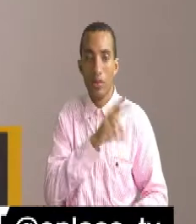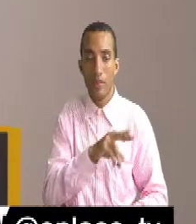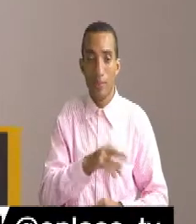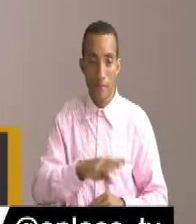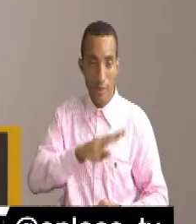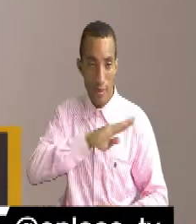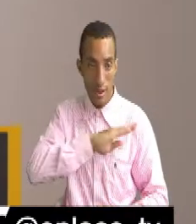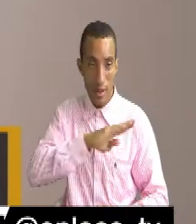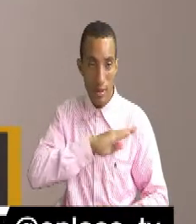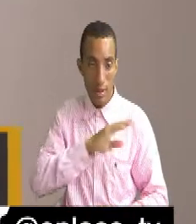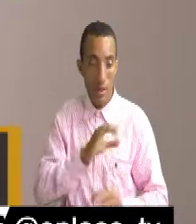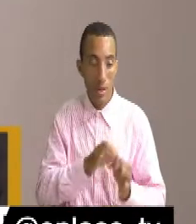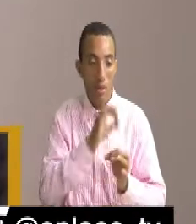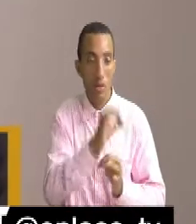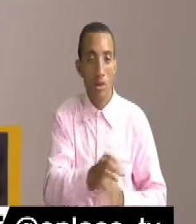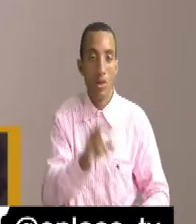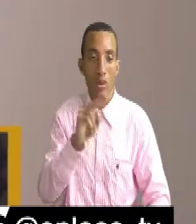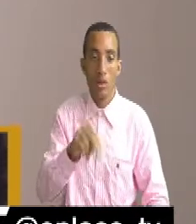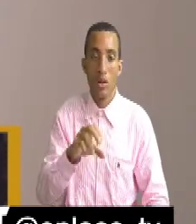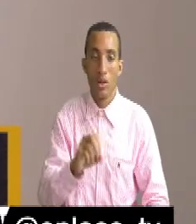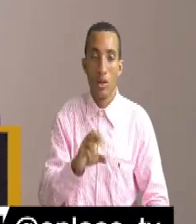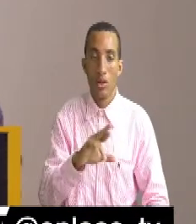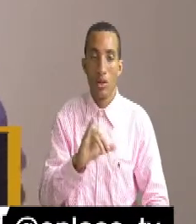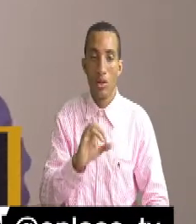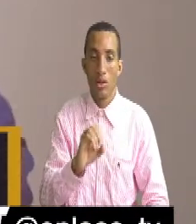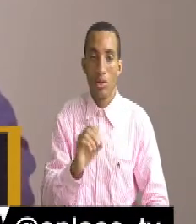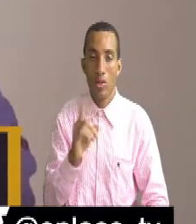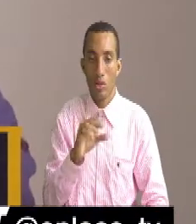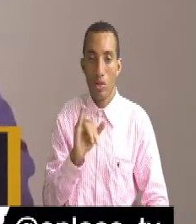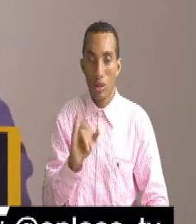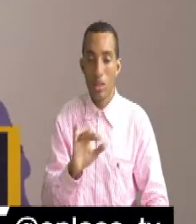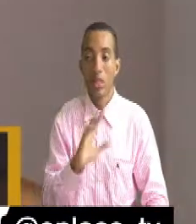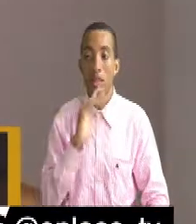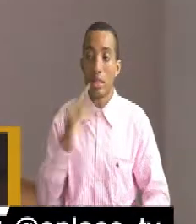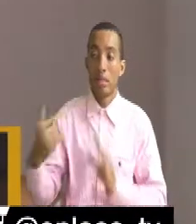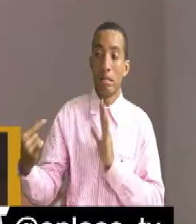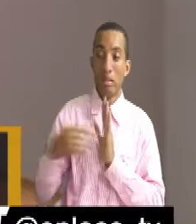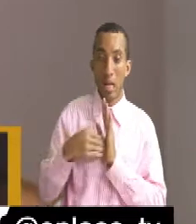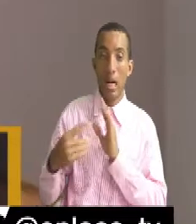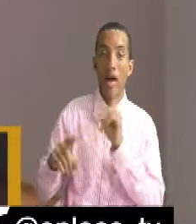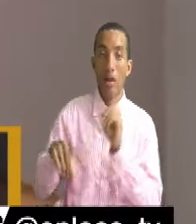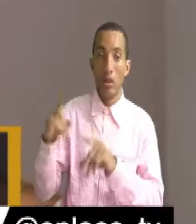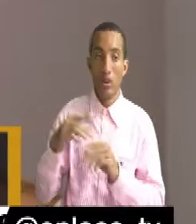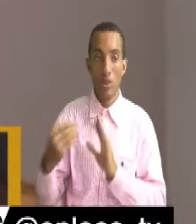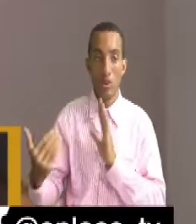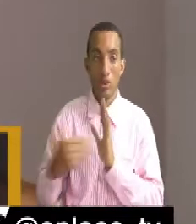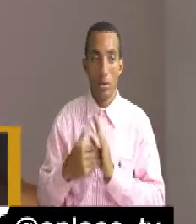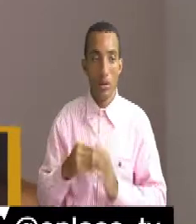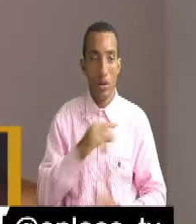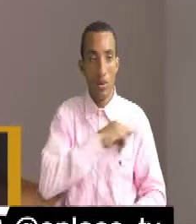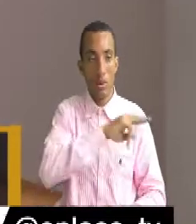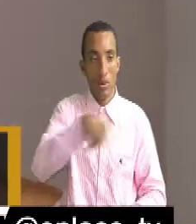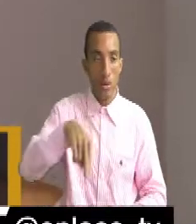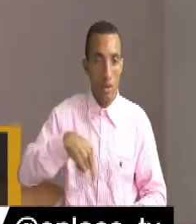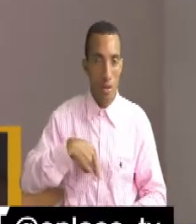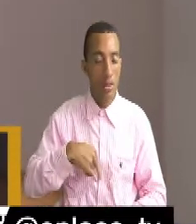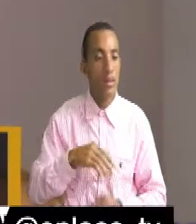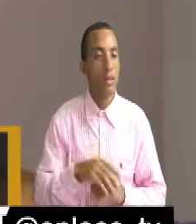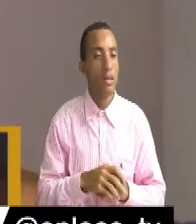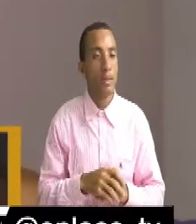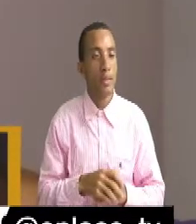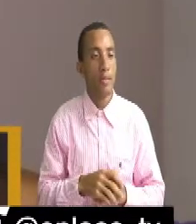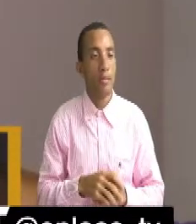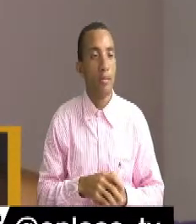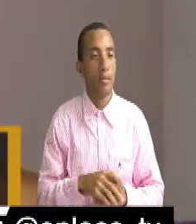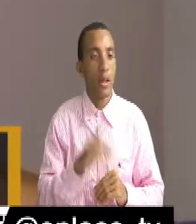de Norosí, donde se debía realizar esta reunión, denunció amenazas contra su vida. Nosotros nos hemos enterado que debido a